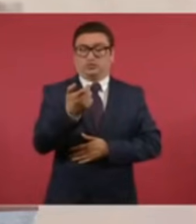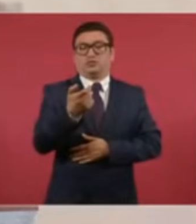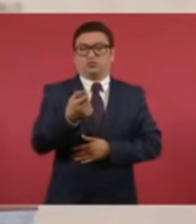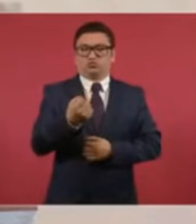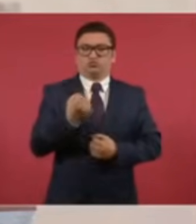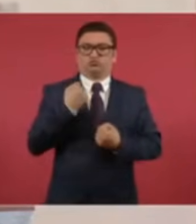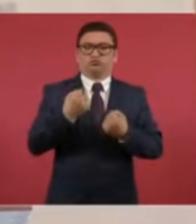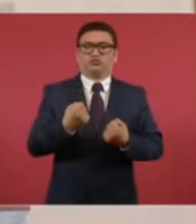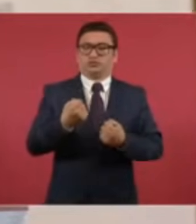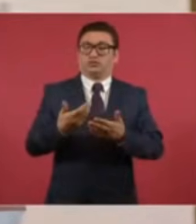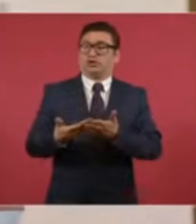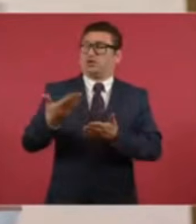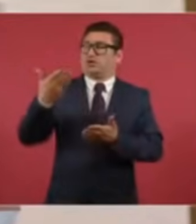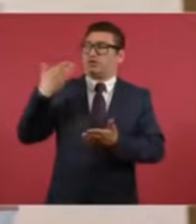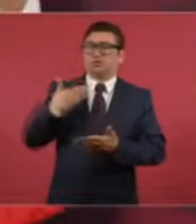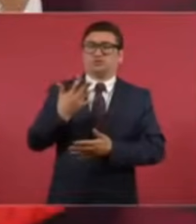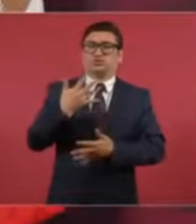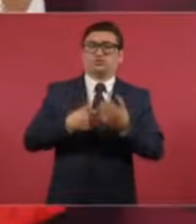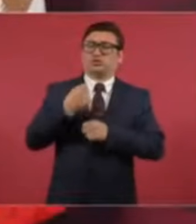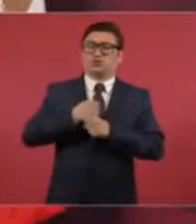en 50 años.